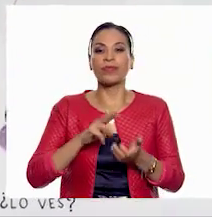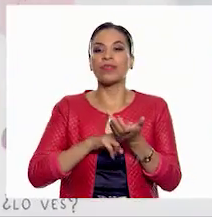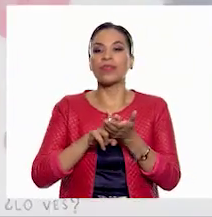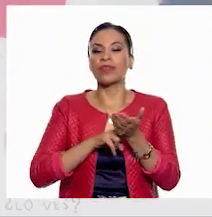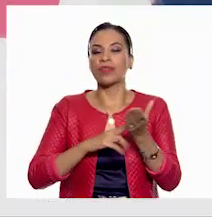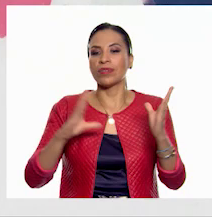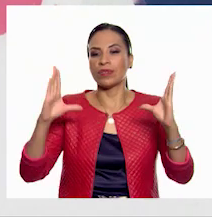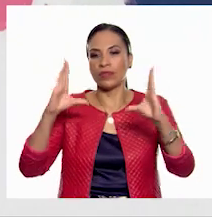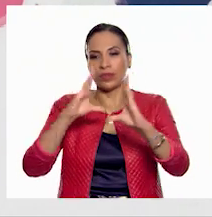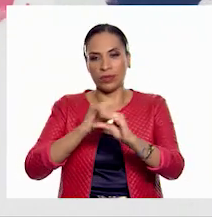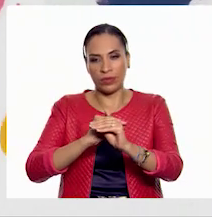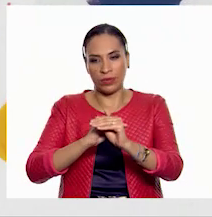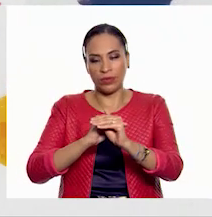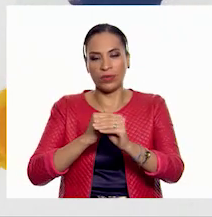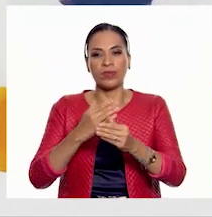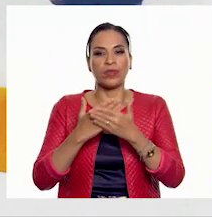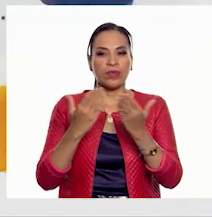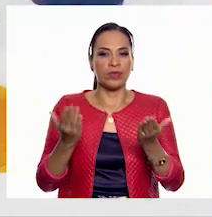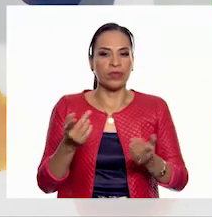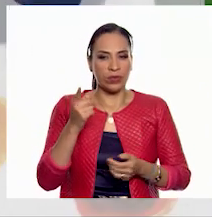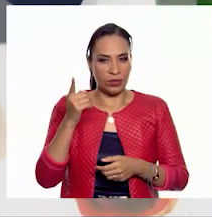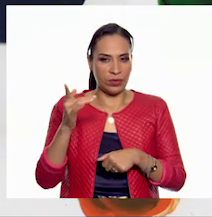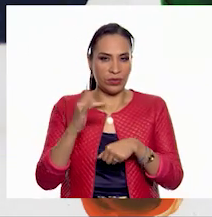los oscurece. Ahora tú.